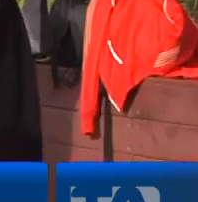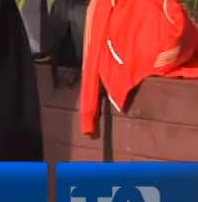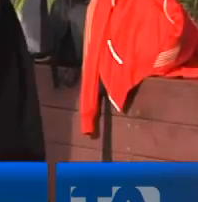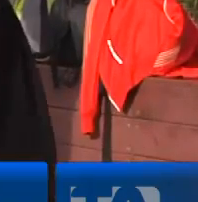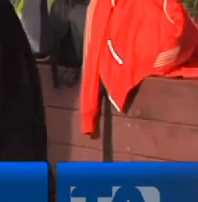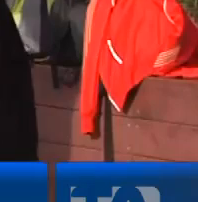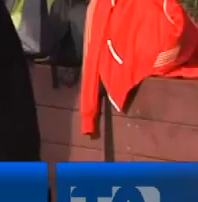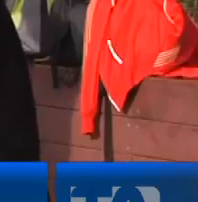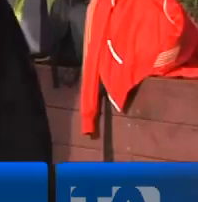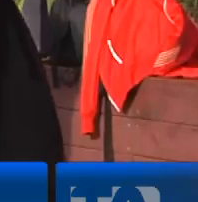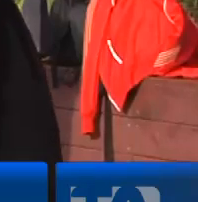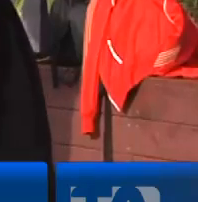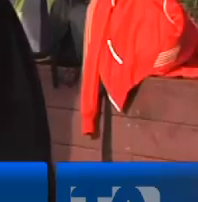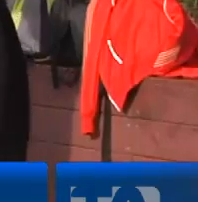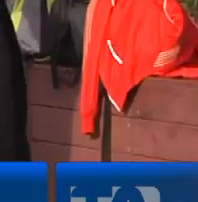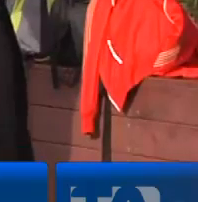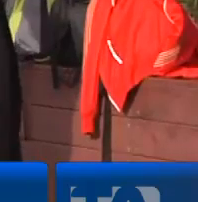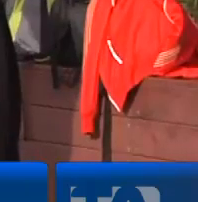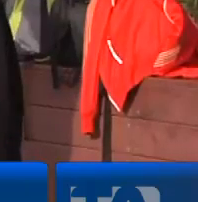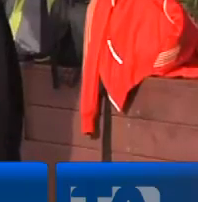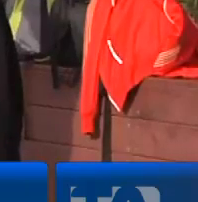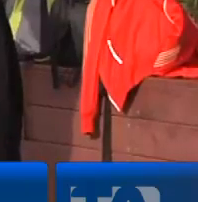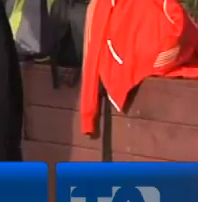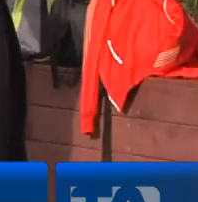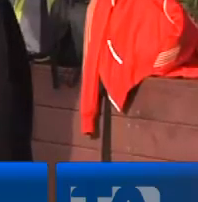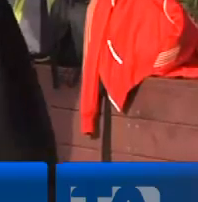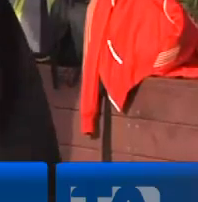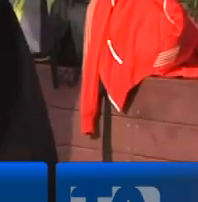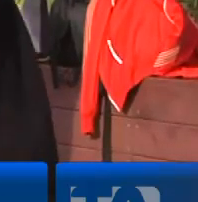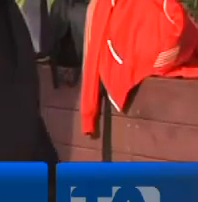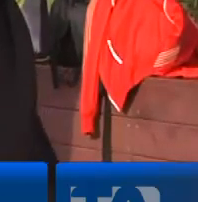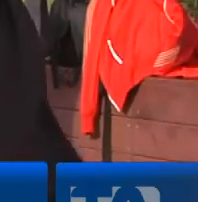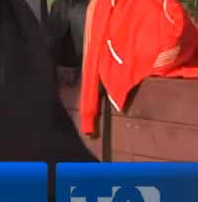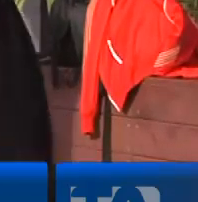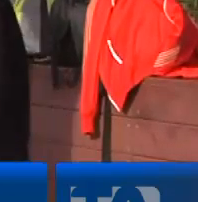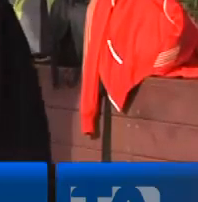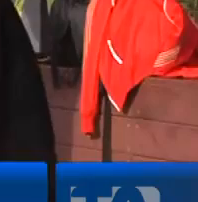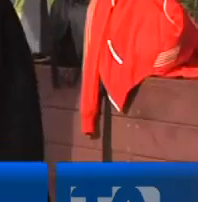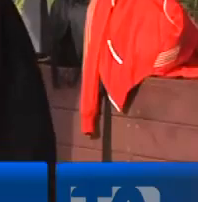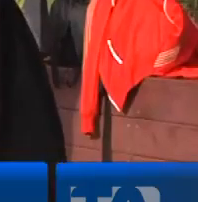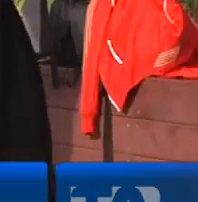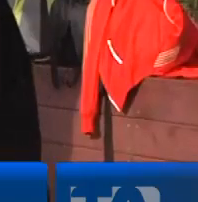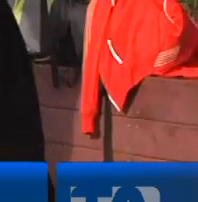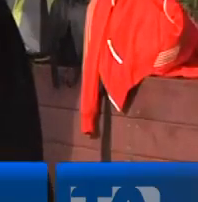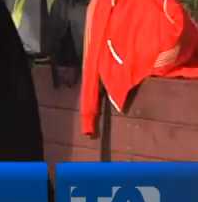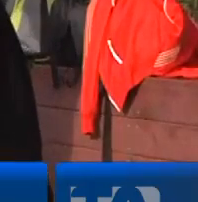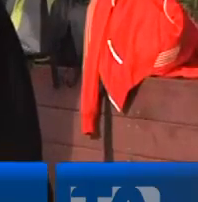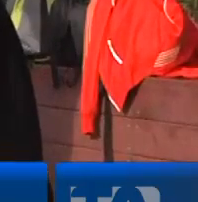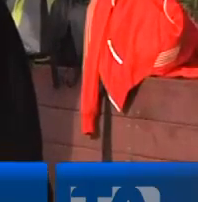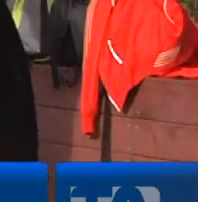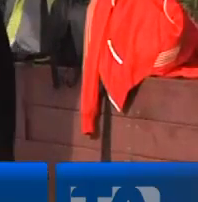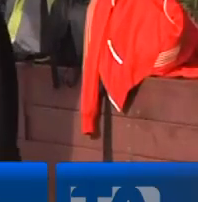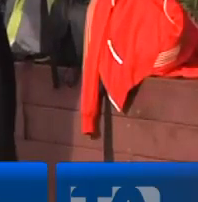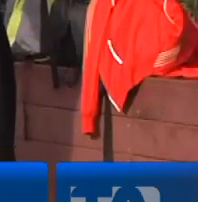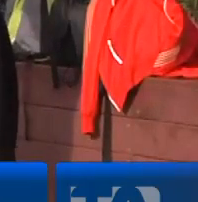Como ustedes pueden ver, el día de hoy ya nos acompaña un radiante sol y les cuento que yo me encuentro en este momento en el Parque La Carolina, en el norte de